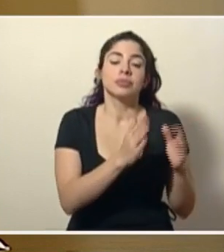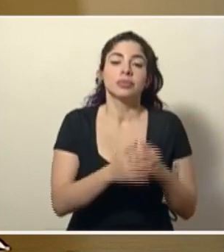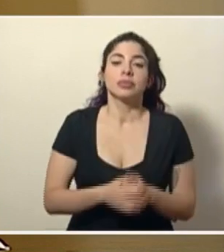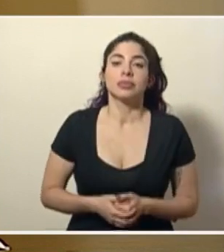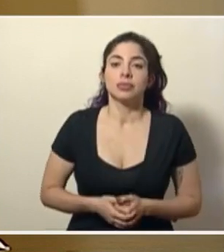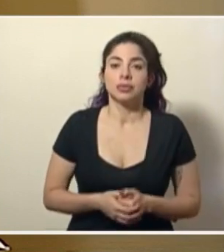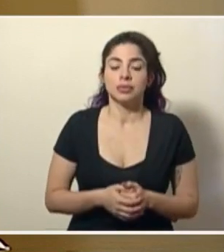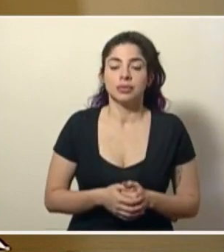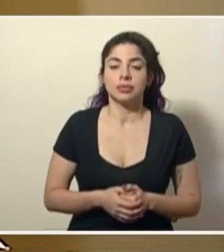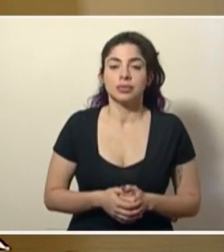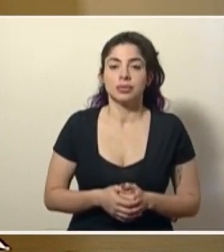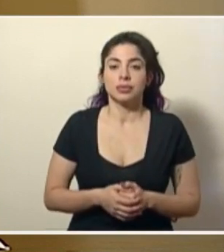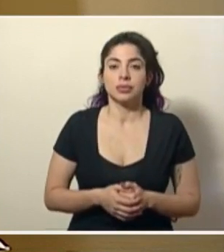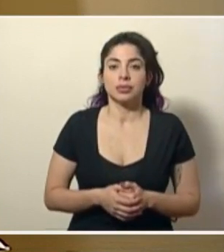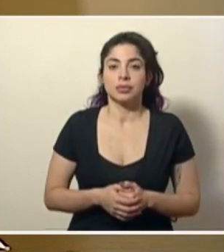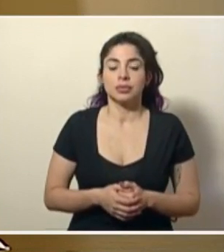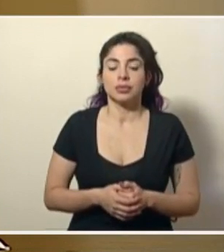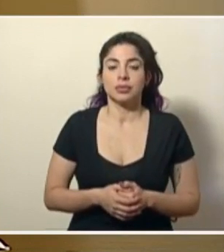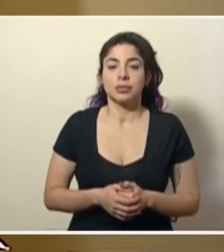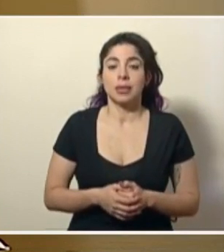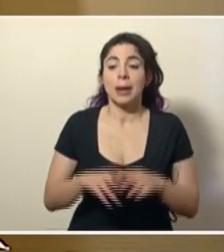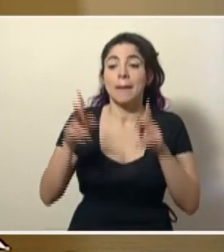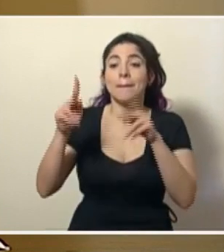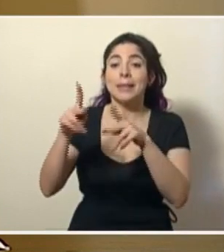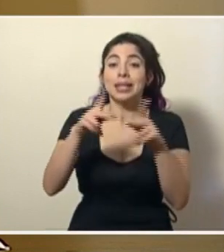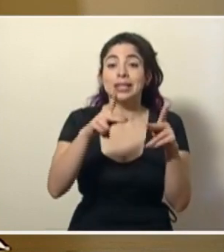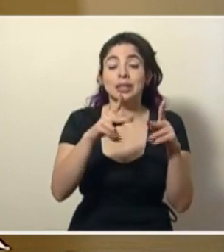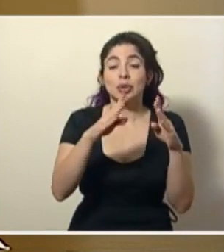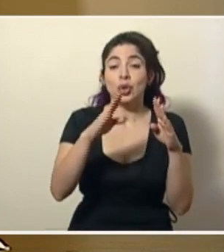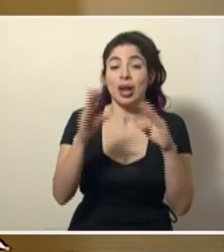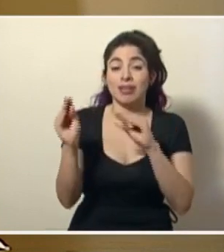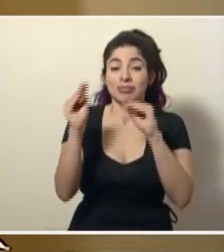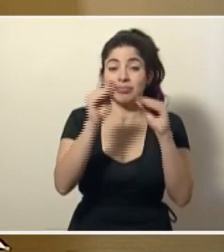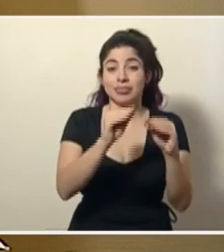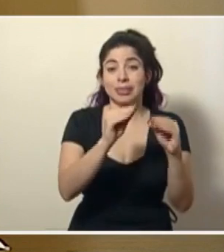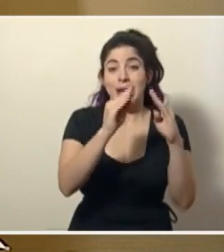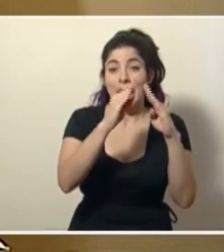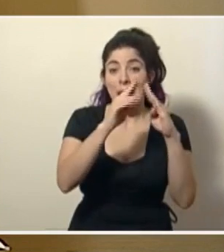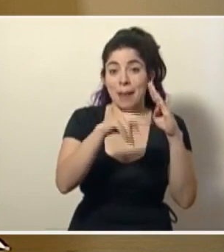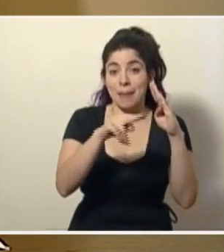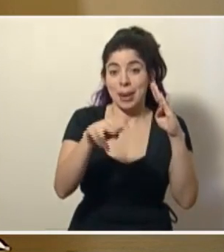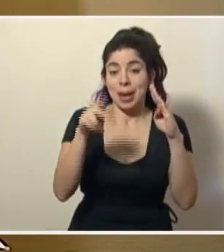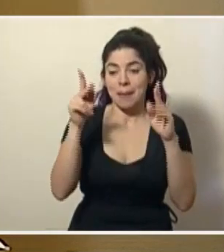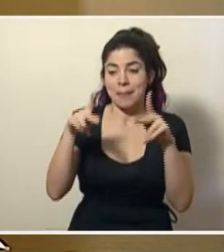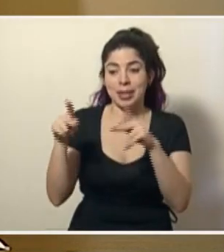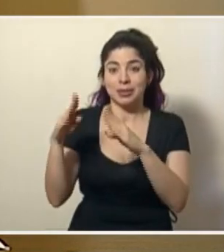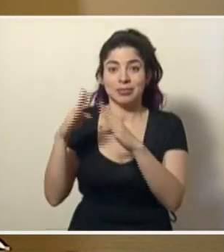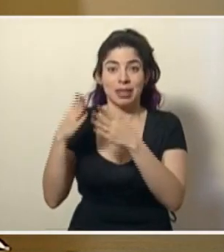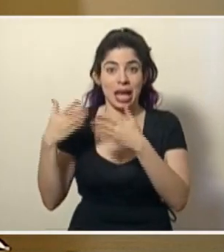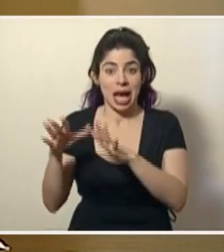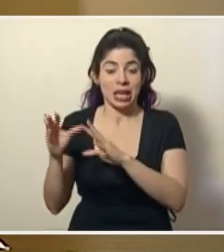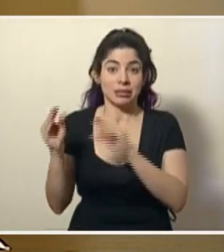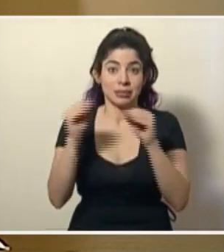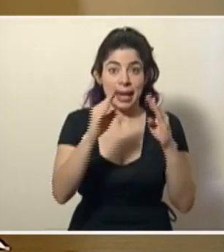a las poblaciones en albergue, de la población en condición de